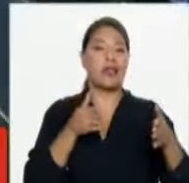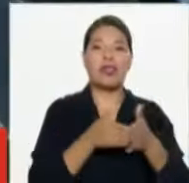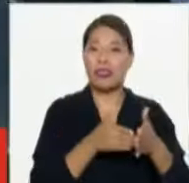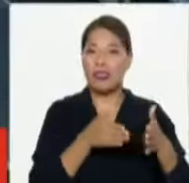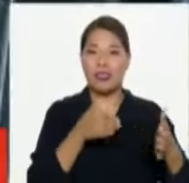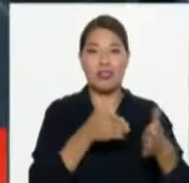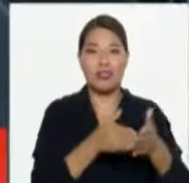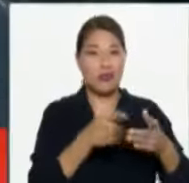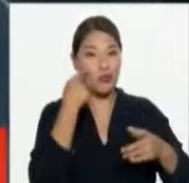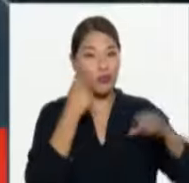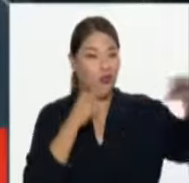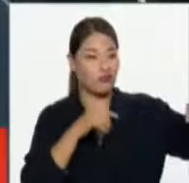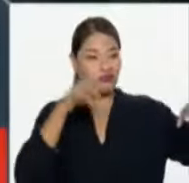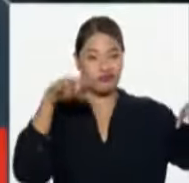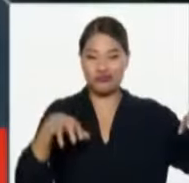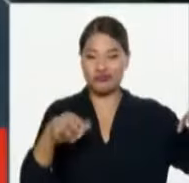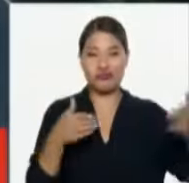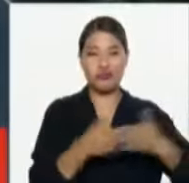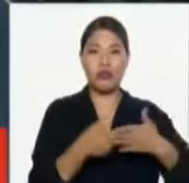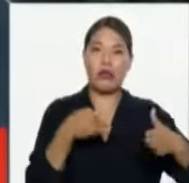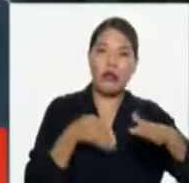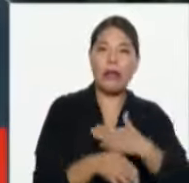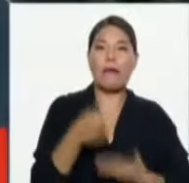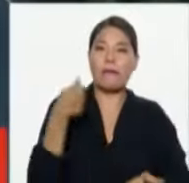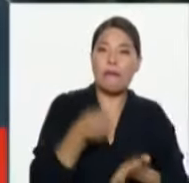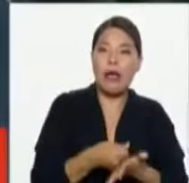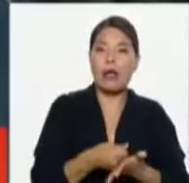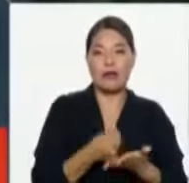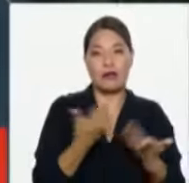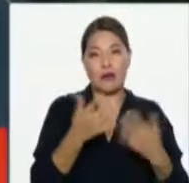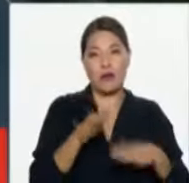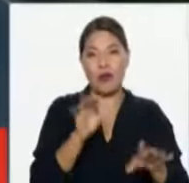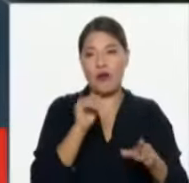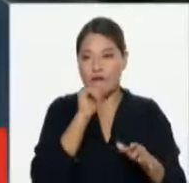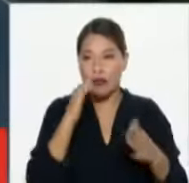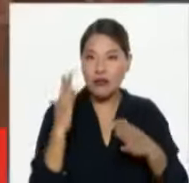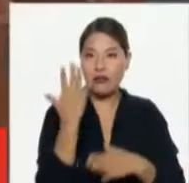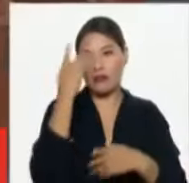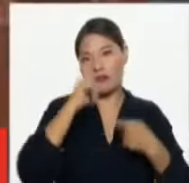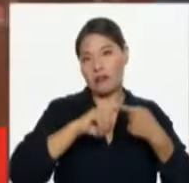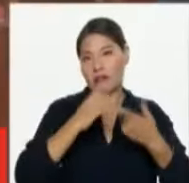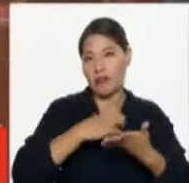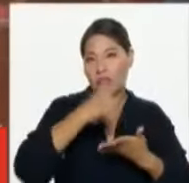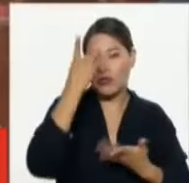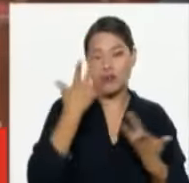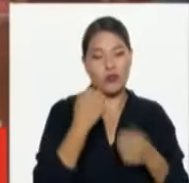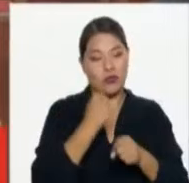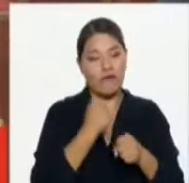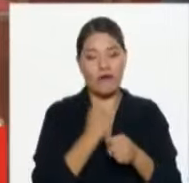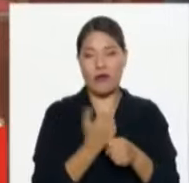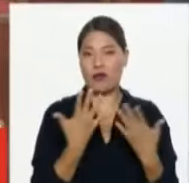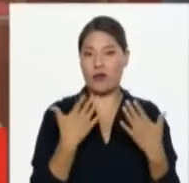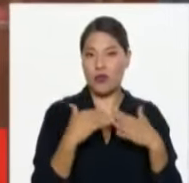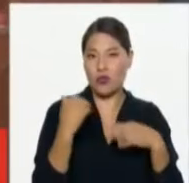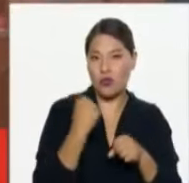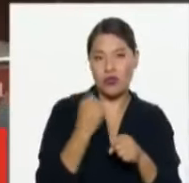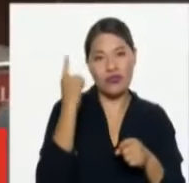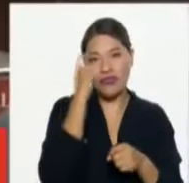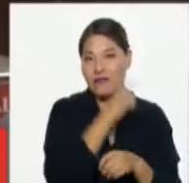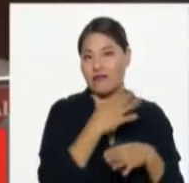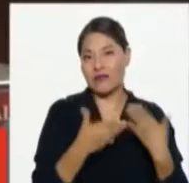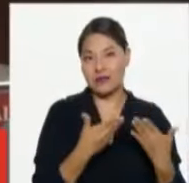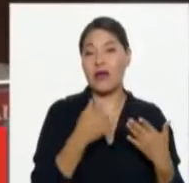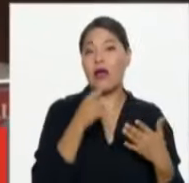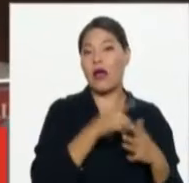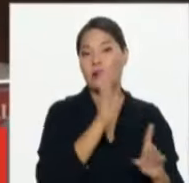que vive en la zona y vulnera sus derechos a la salud, educación y trabajo. El magistrado dejó al voto el caso,